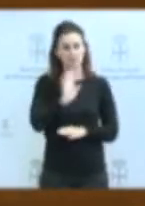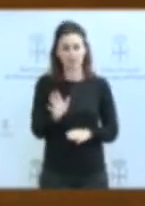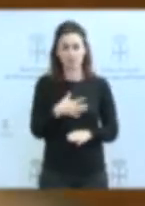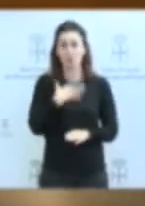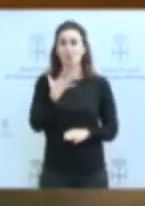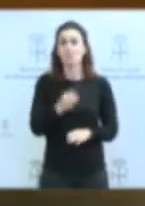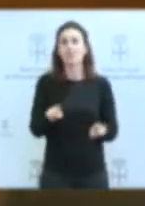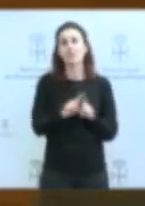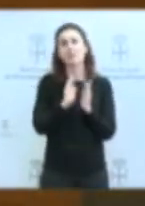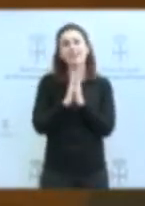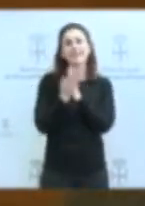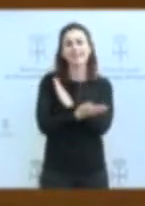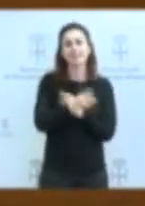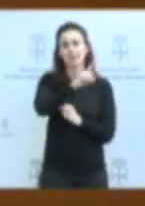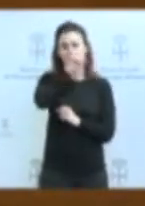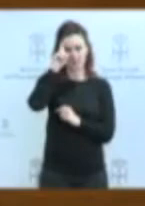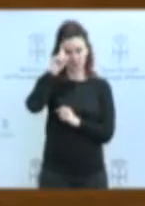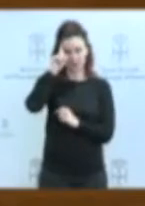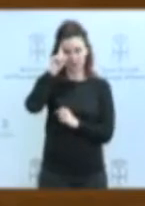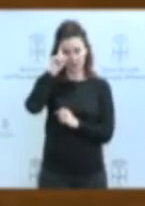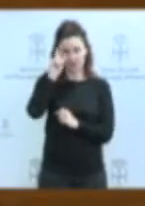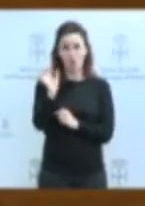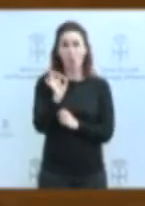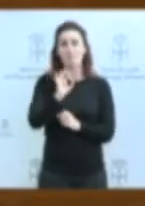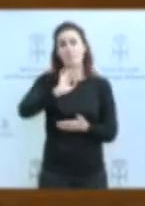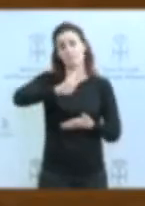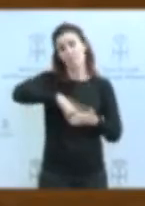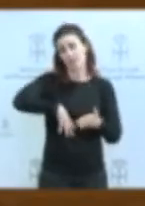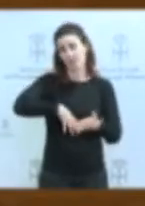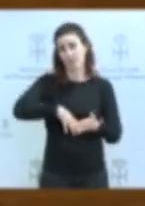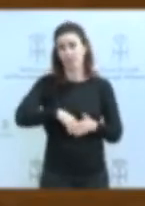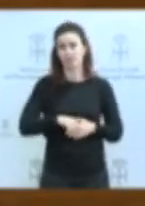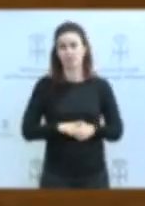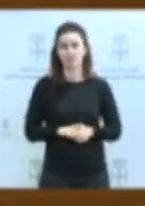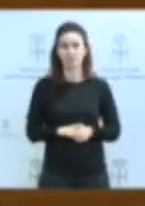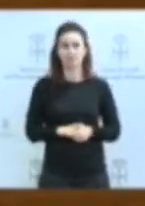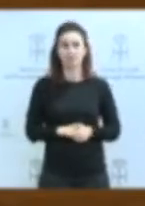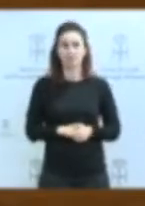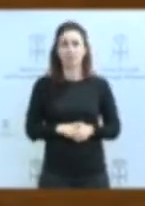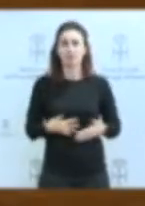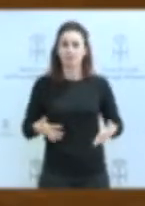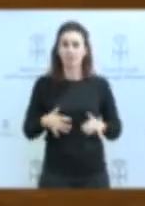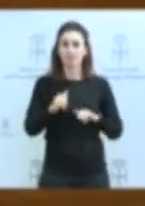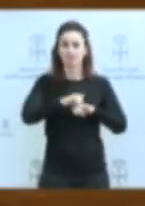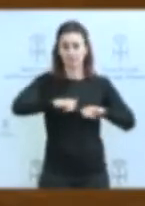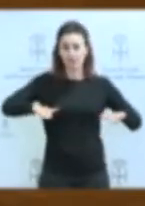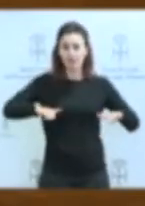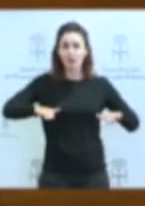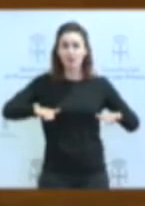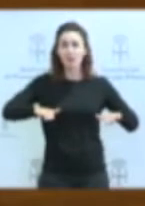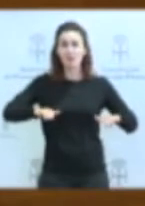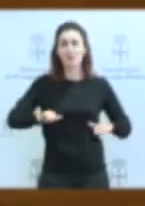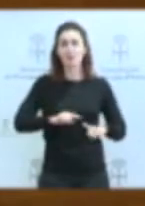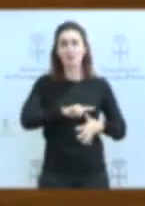vía Barcelona, ¿no? En este sentido, los 5 aeropuertos que se han elegido, digamos,